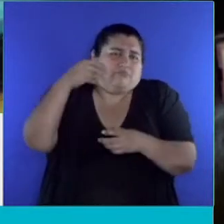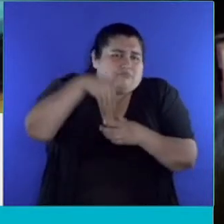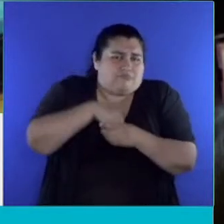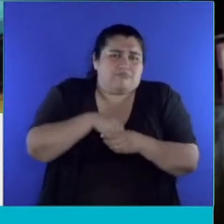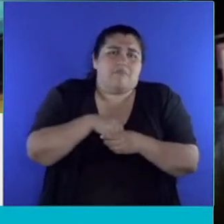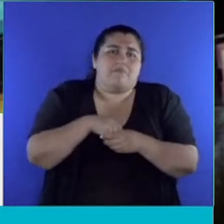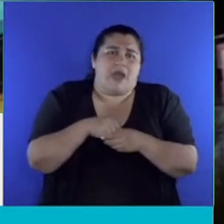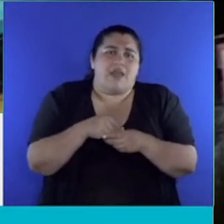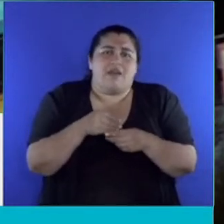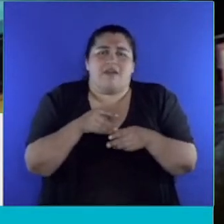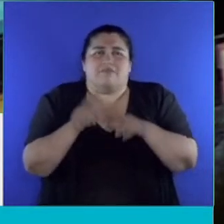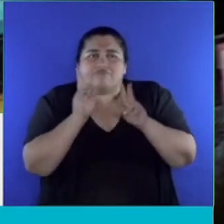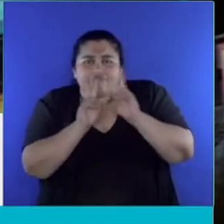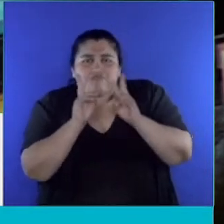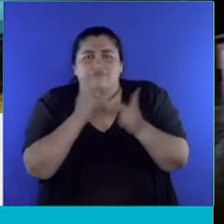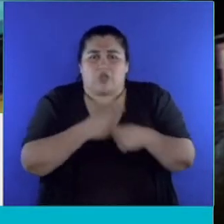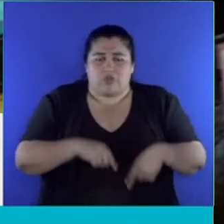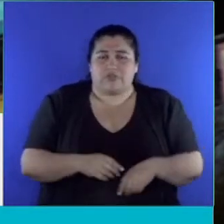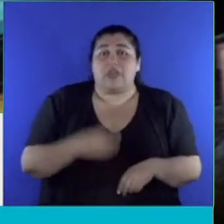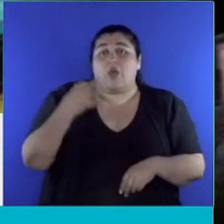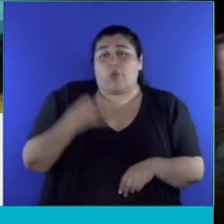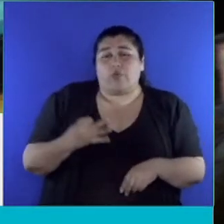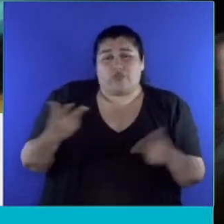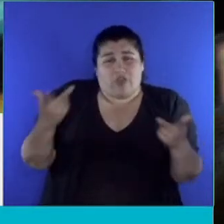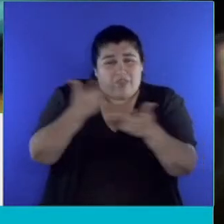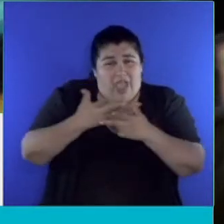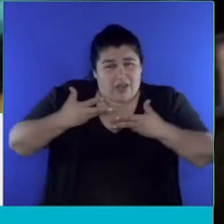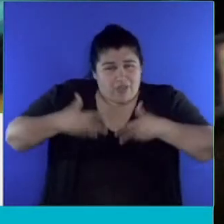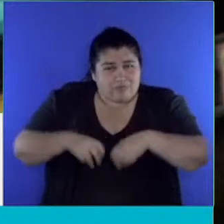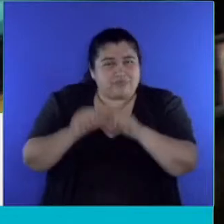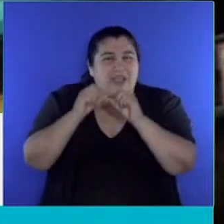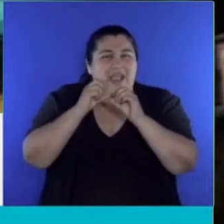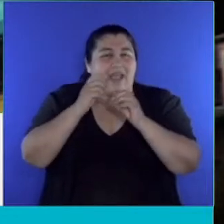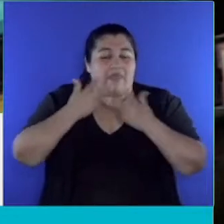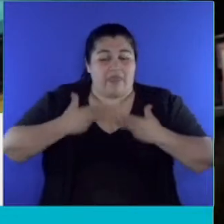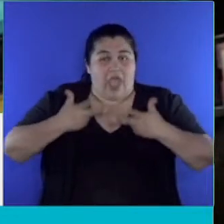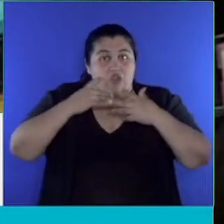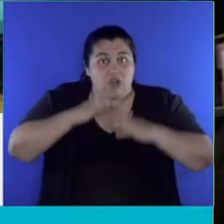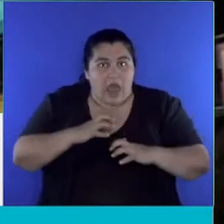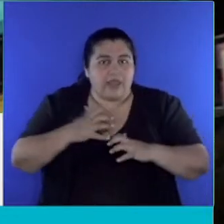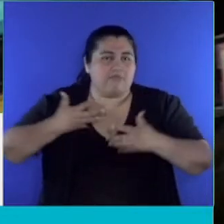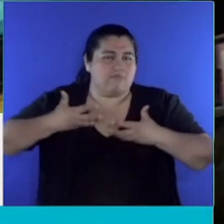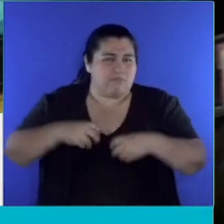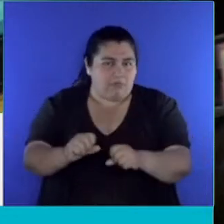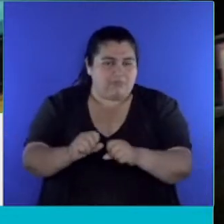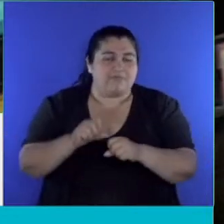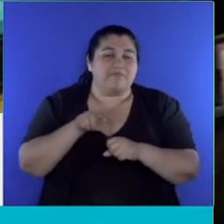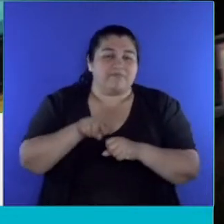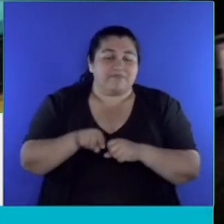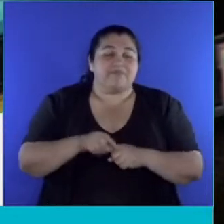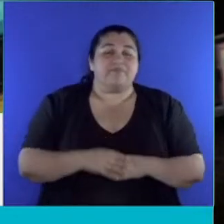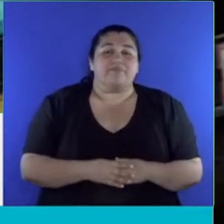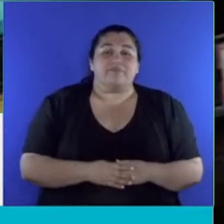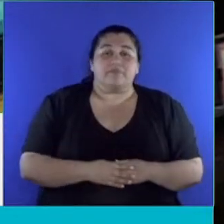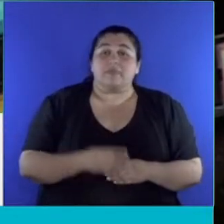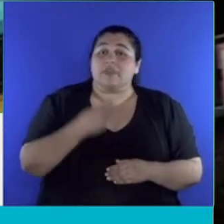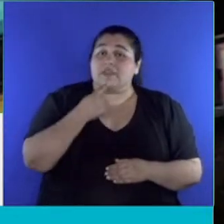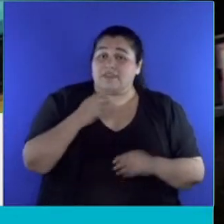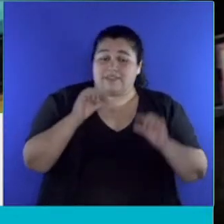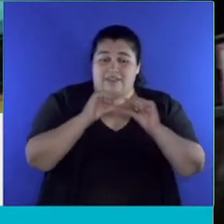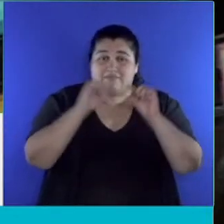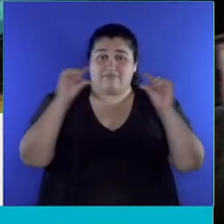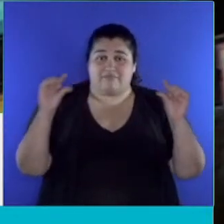quiero detener en una nota que encontré del diario Clarín. Es una nota del diario Clarín que se